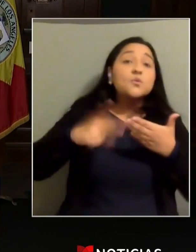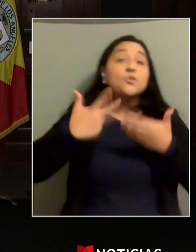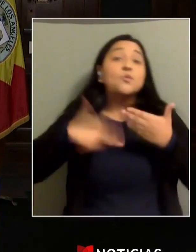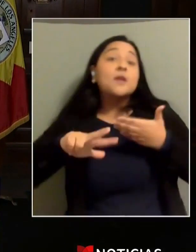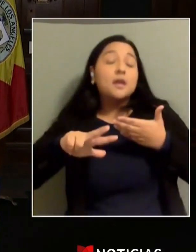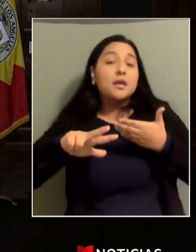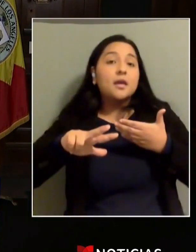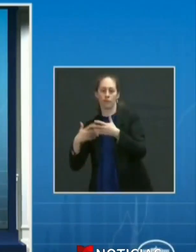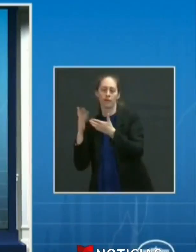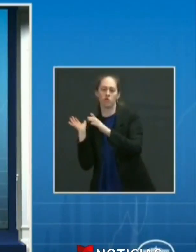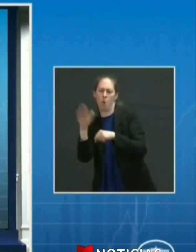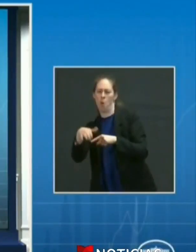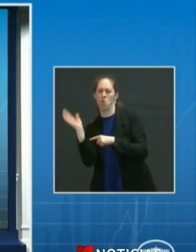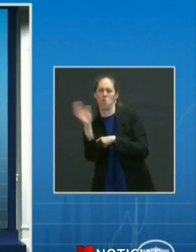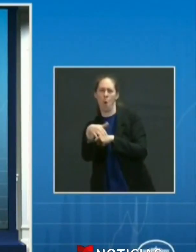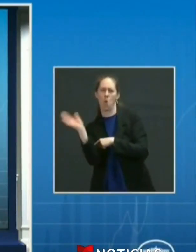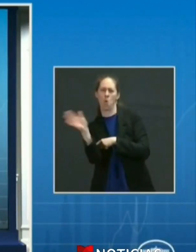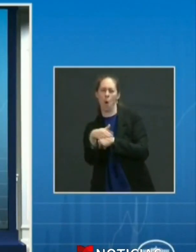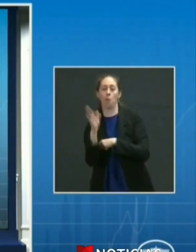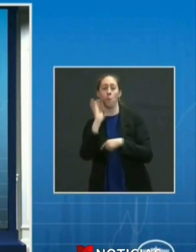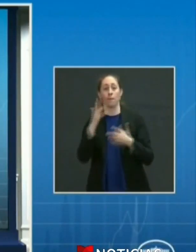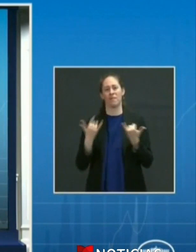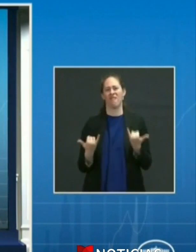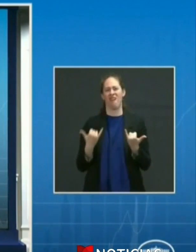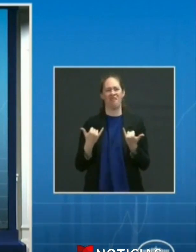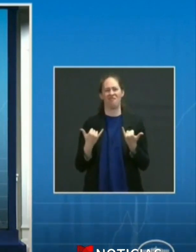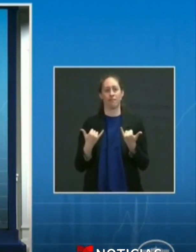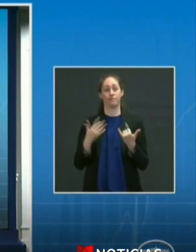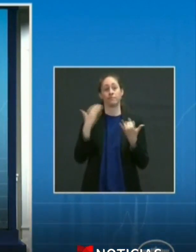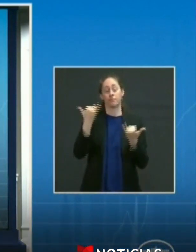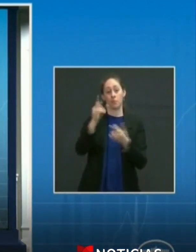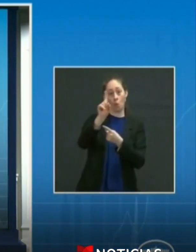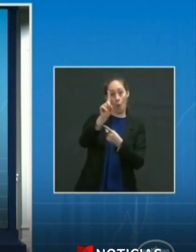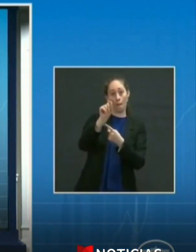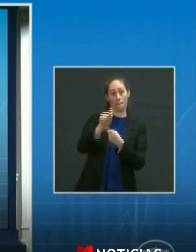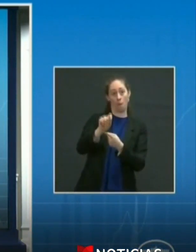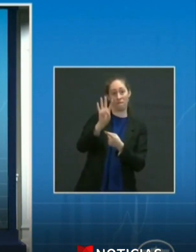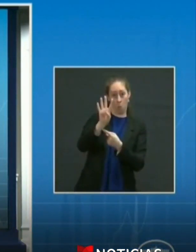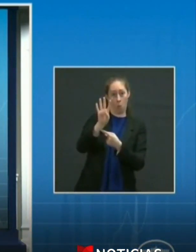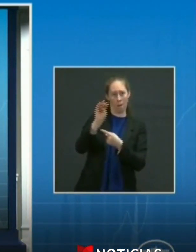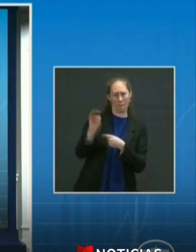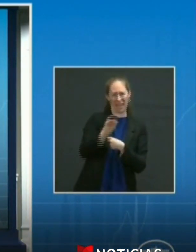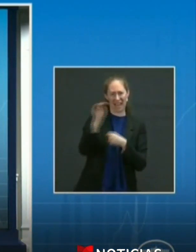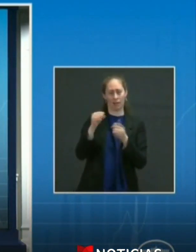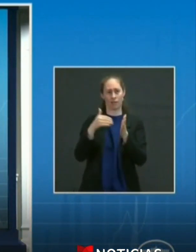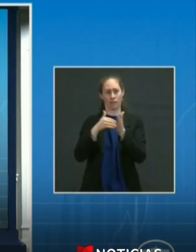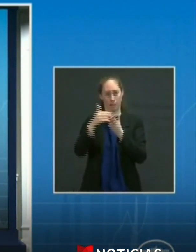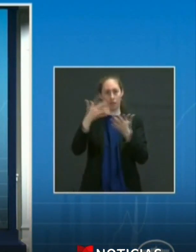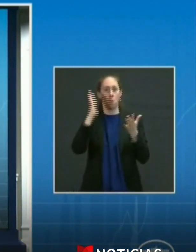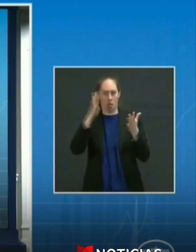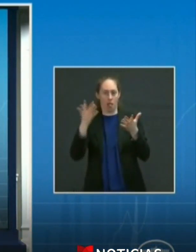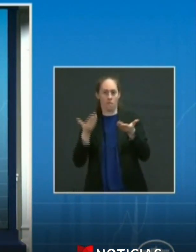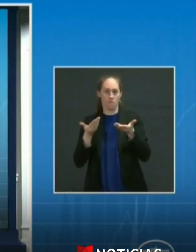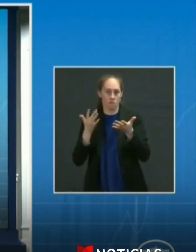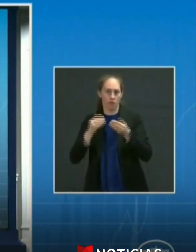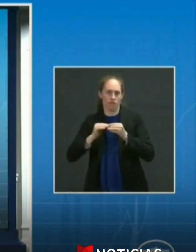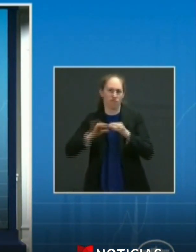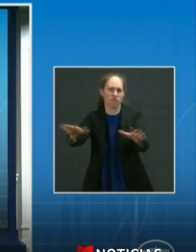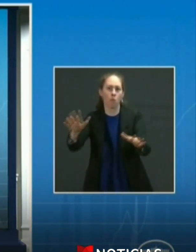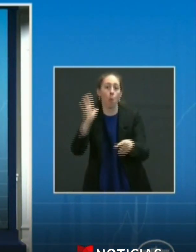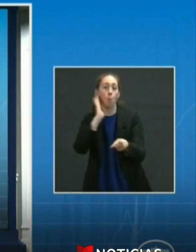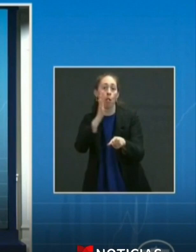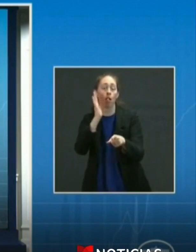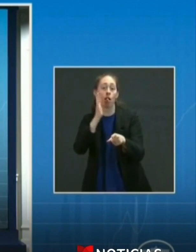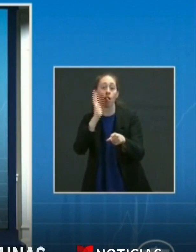mucho dosis. A la misma vez, el equipo de respuesta de la Casa Blanca asegura que todas las dosis acumuladas por el temporal